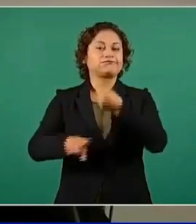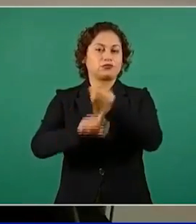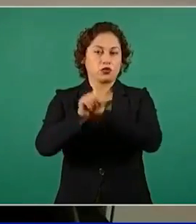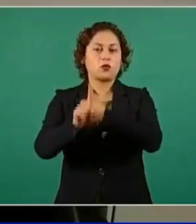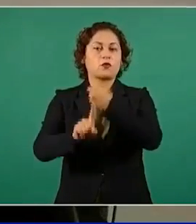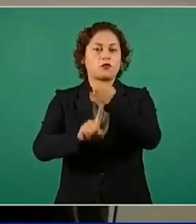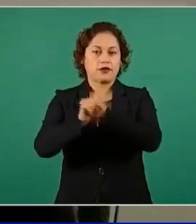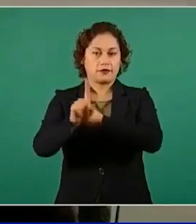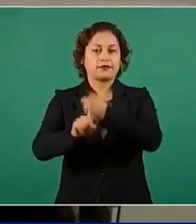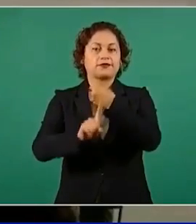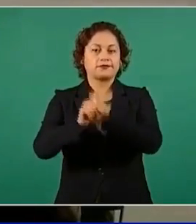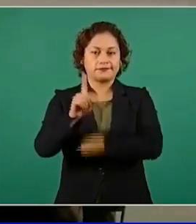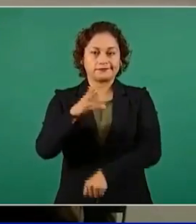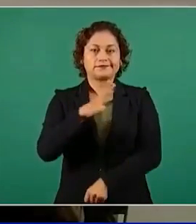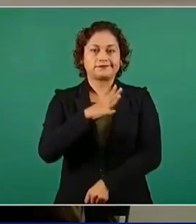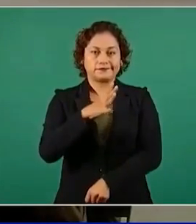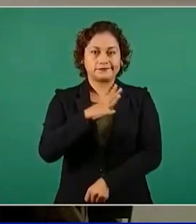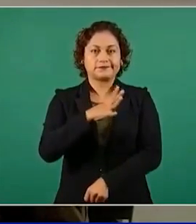institución,